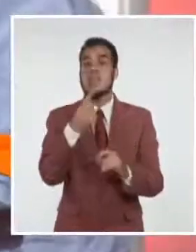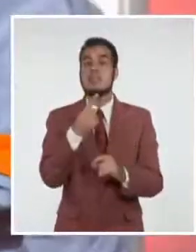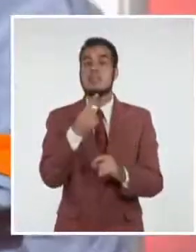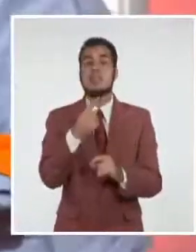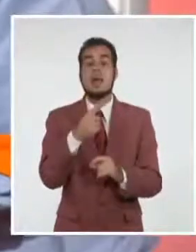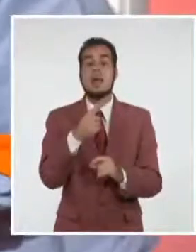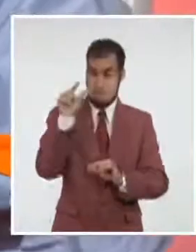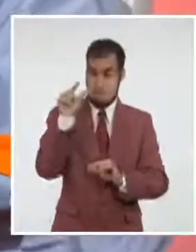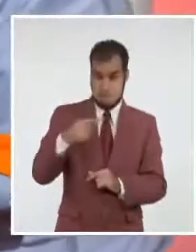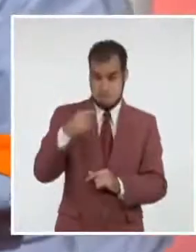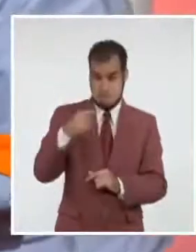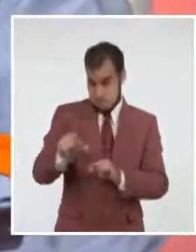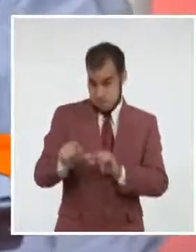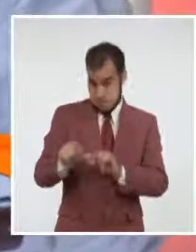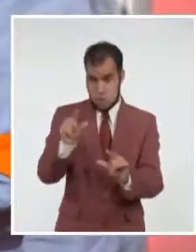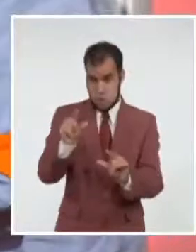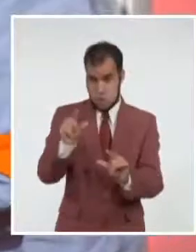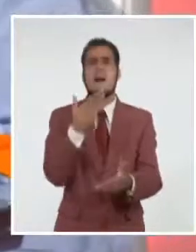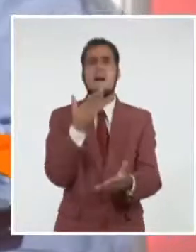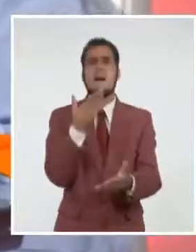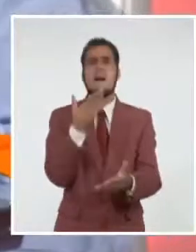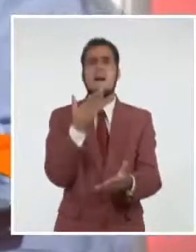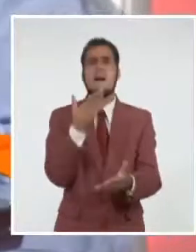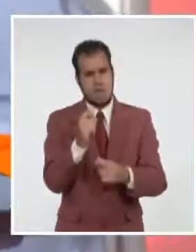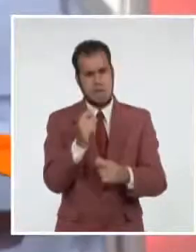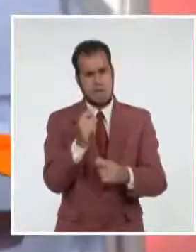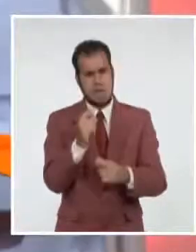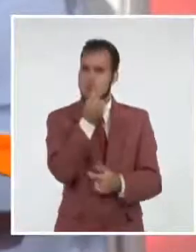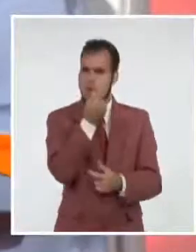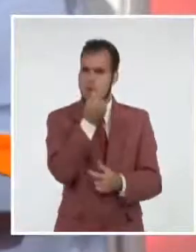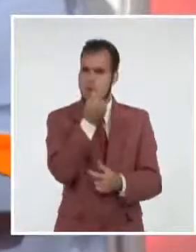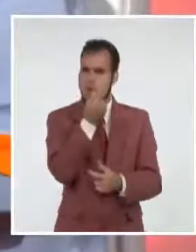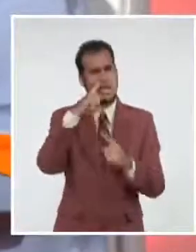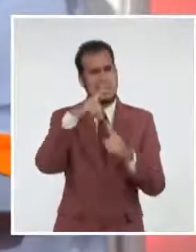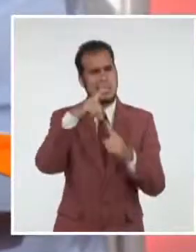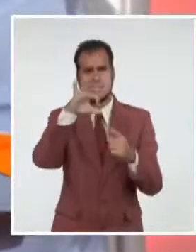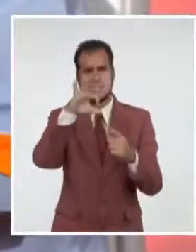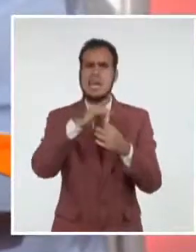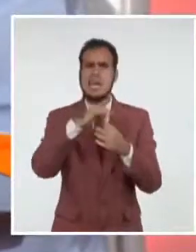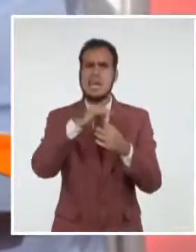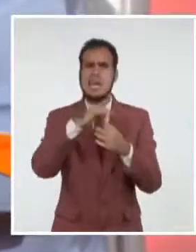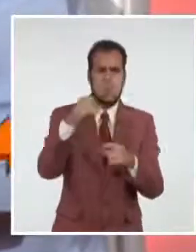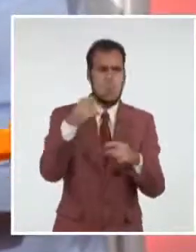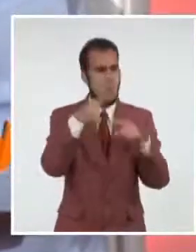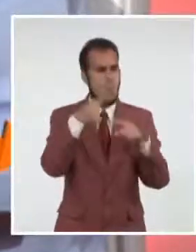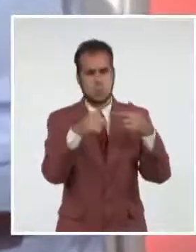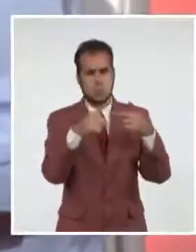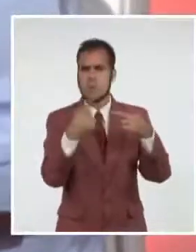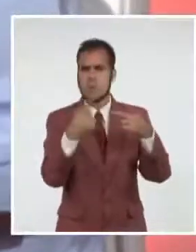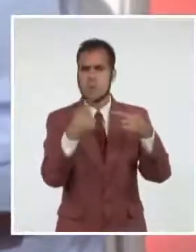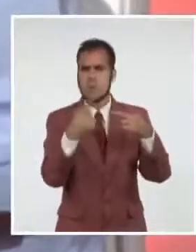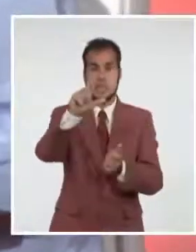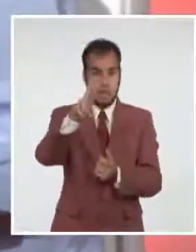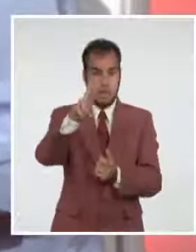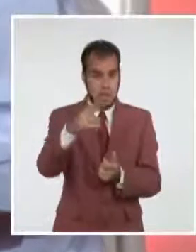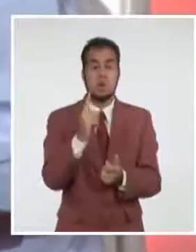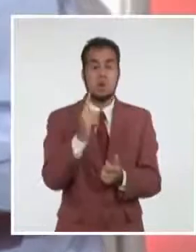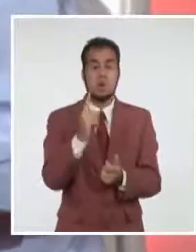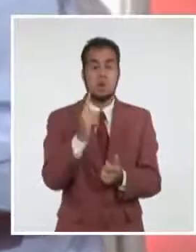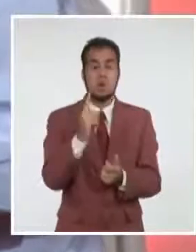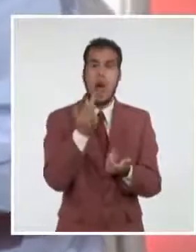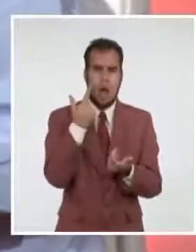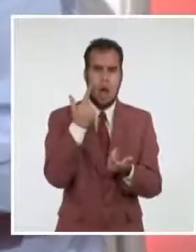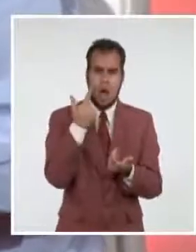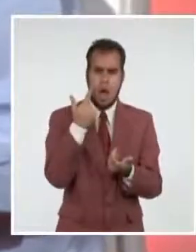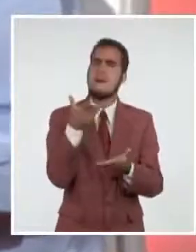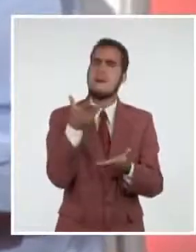su test de antígeno, ha ido adquiriendo una cultura que en este sentido las modificaciones que se han